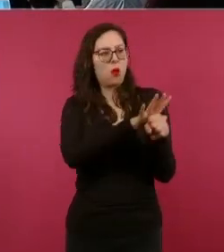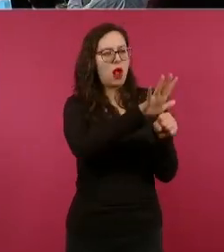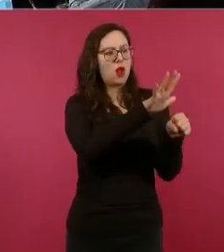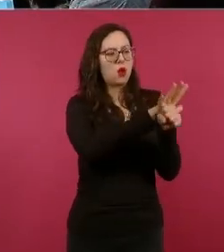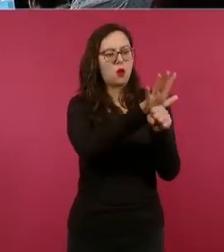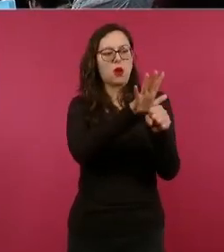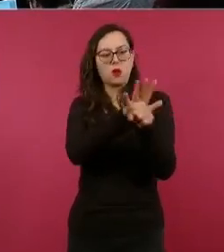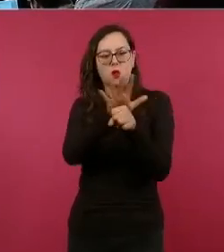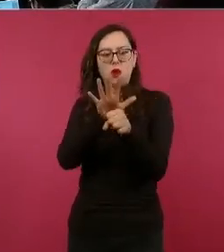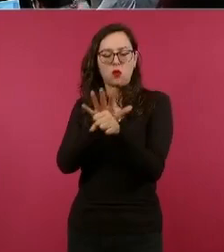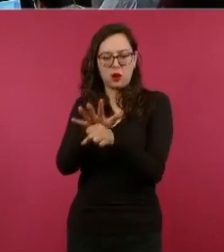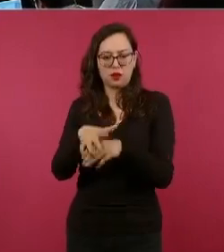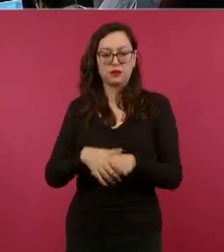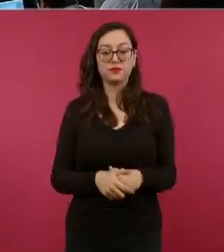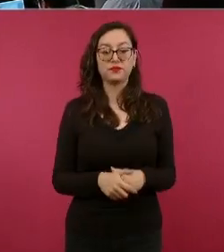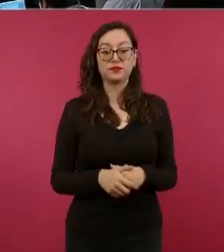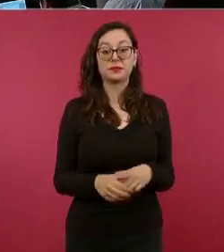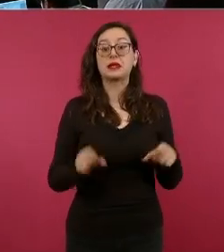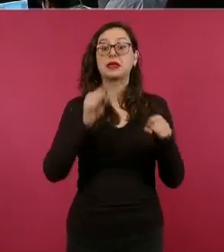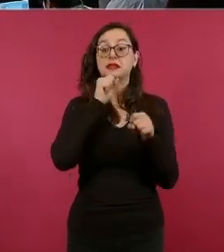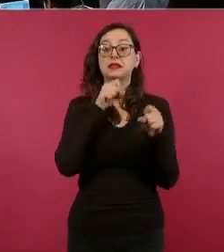el gobierno de China